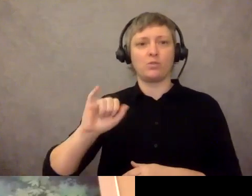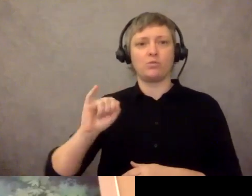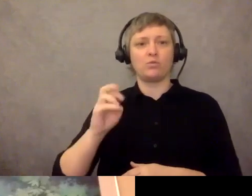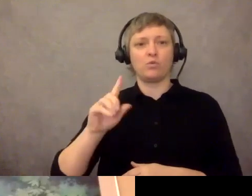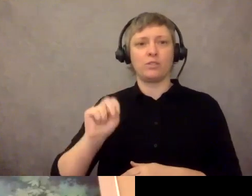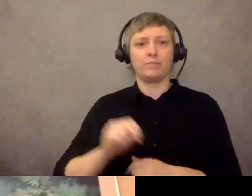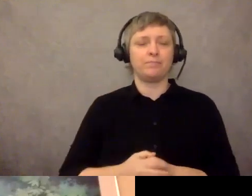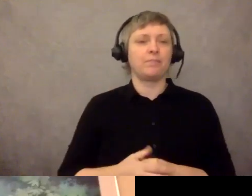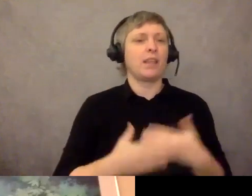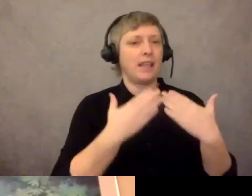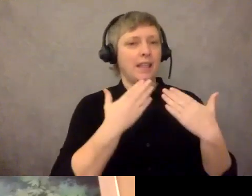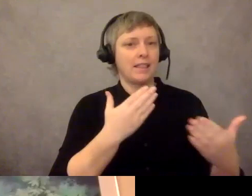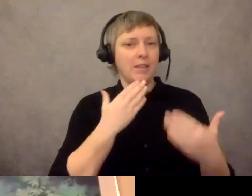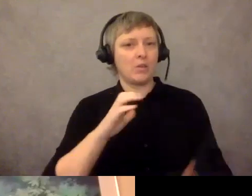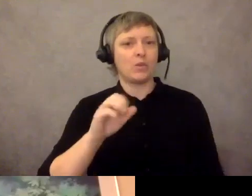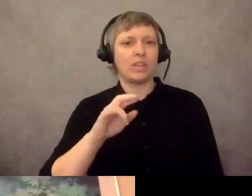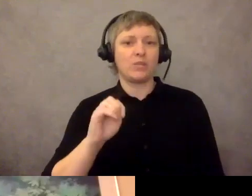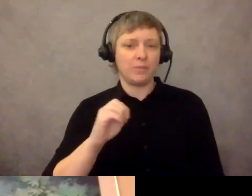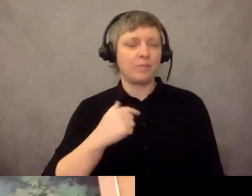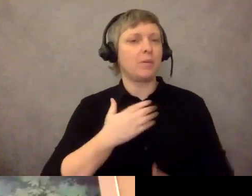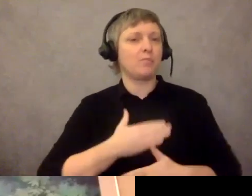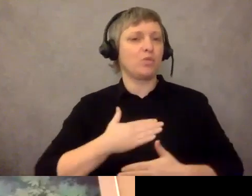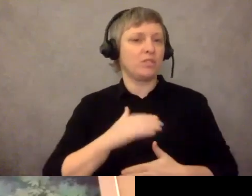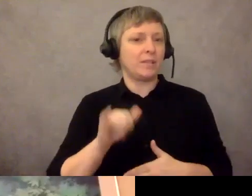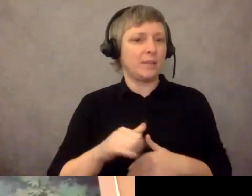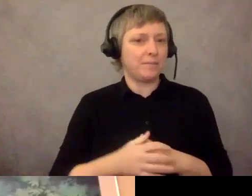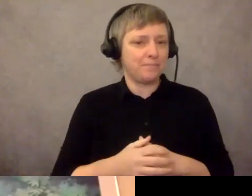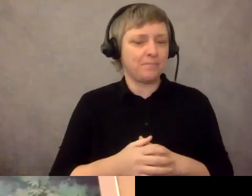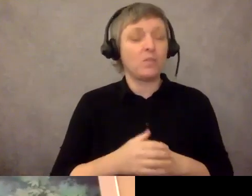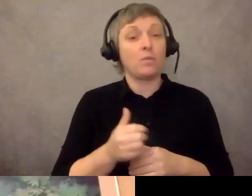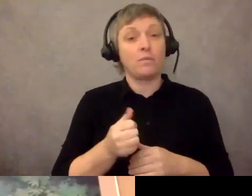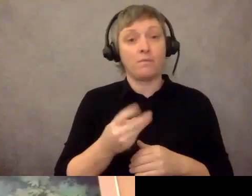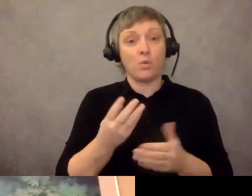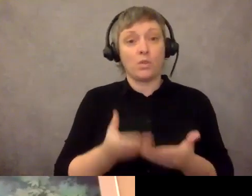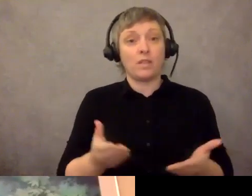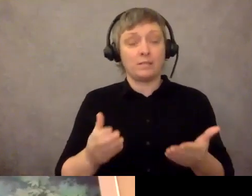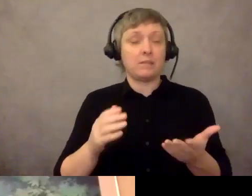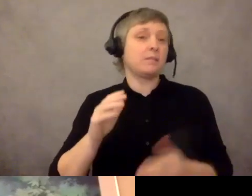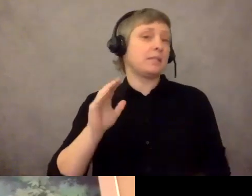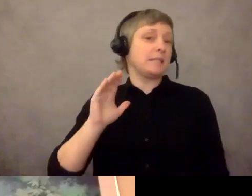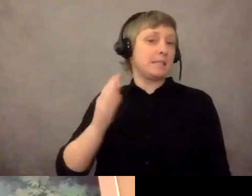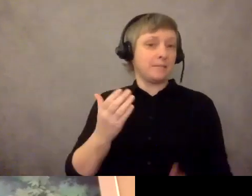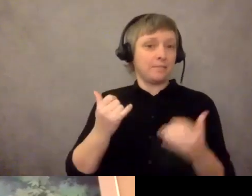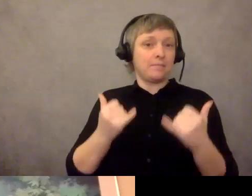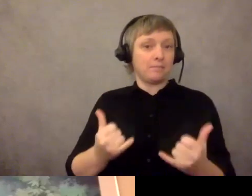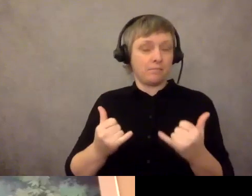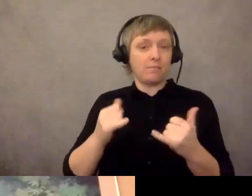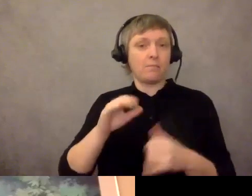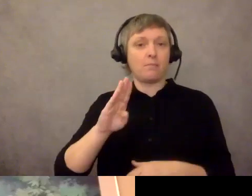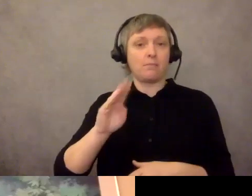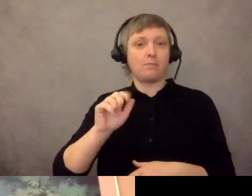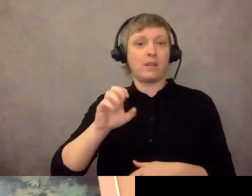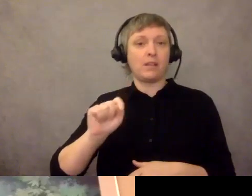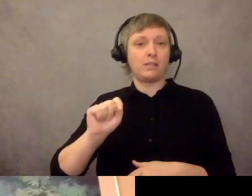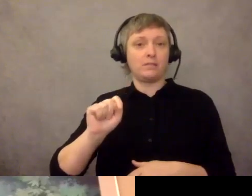Ciertamente parece de que las medidas de la papela de cambiar la forma de gobierno de Portland puede que